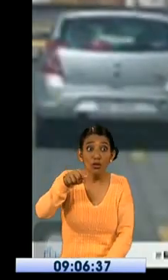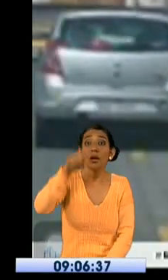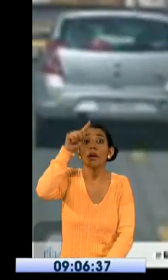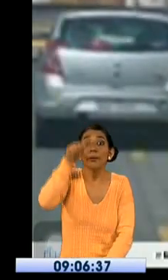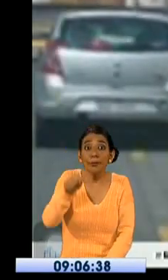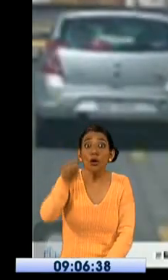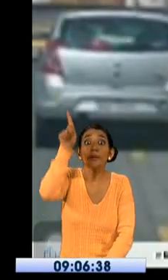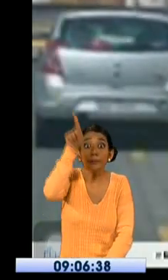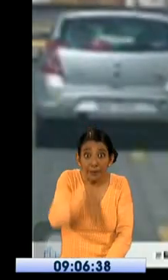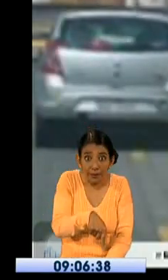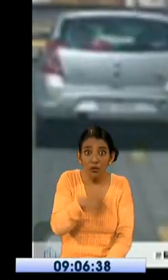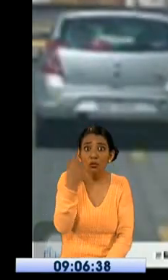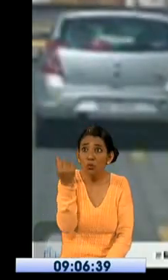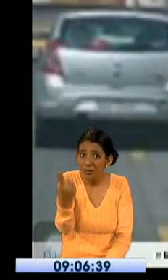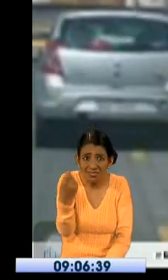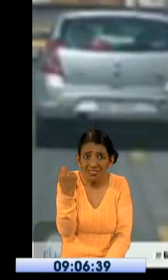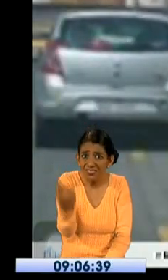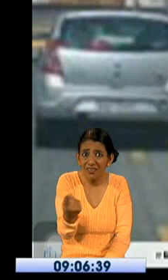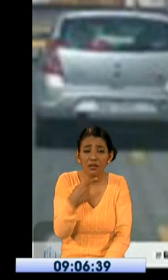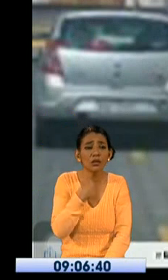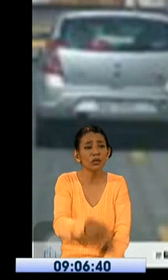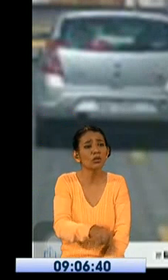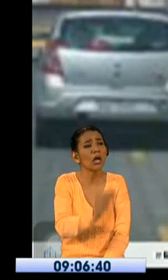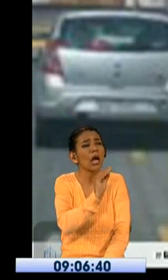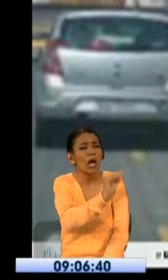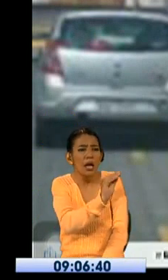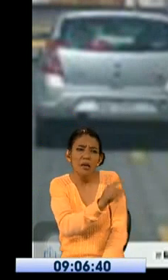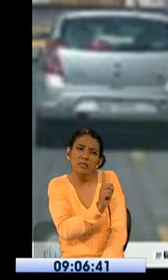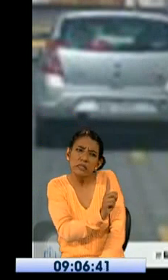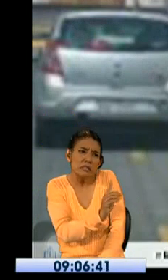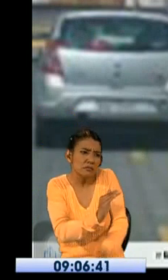Y claro, cuando se le reclama el florido